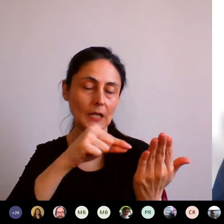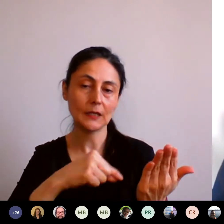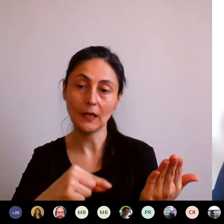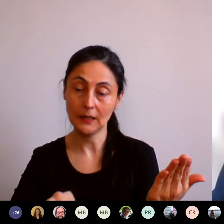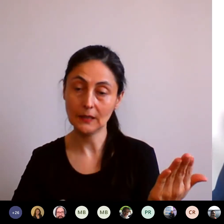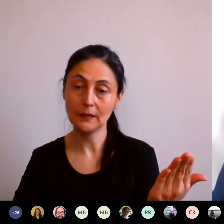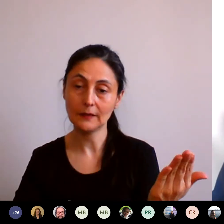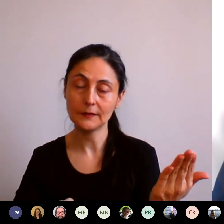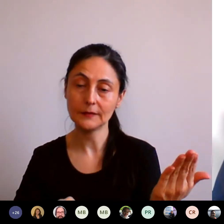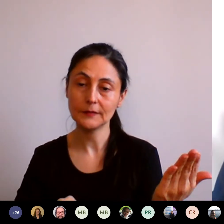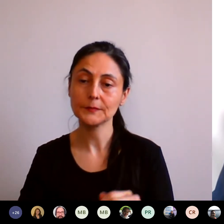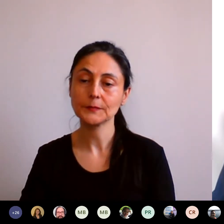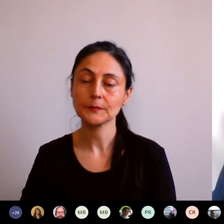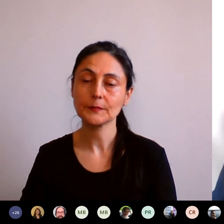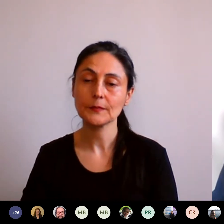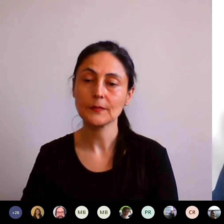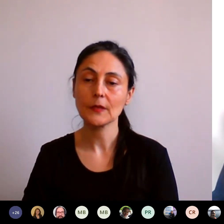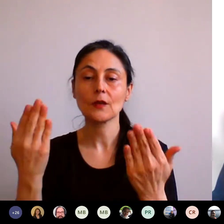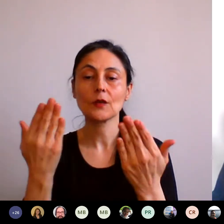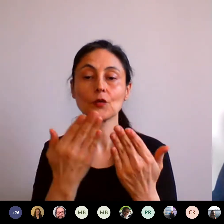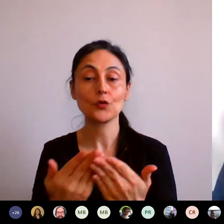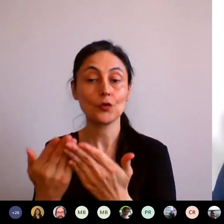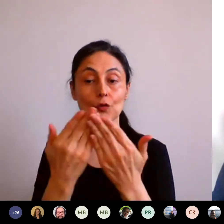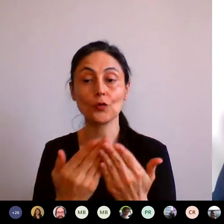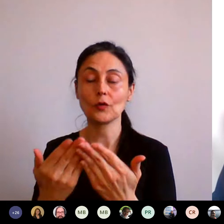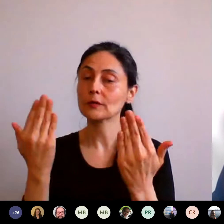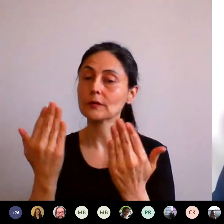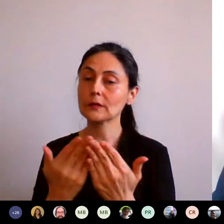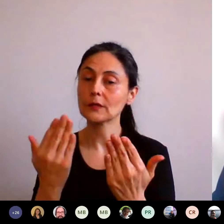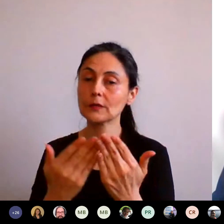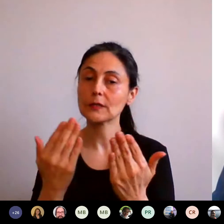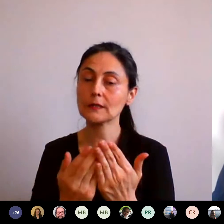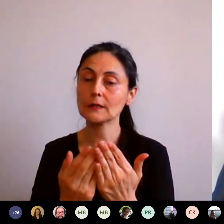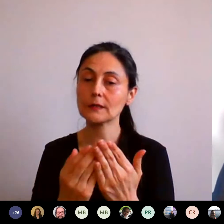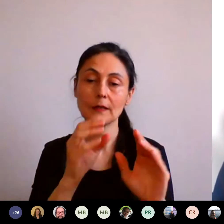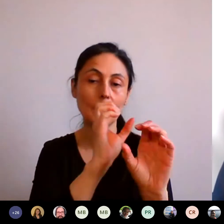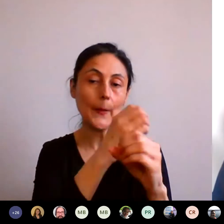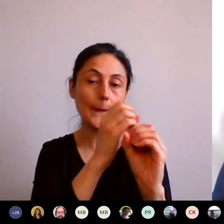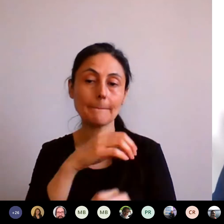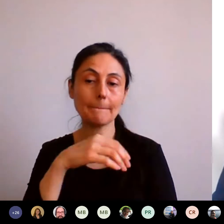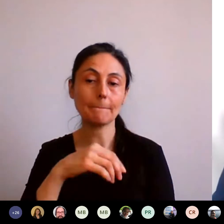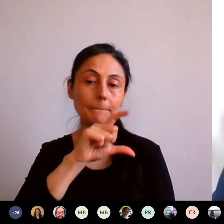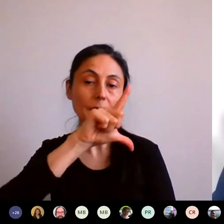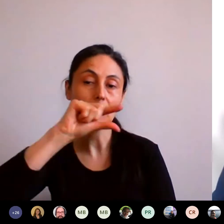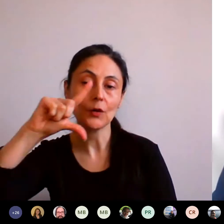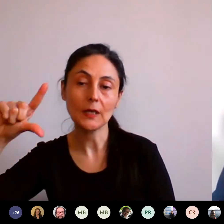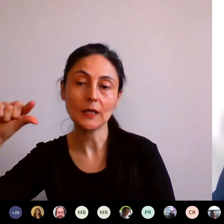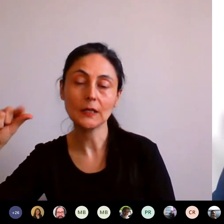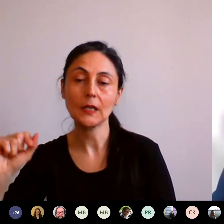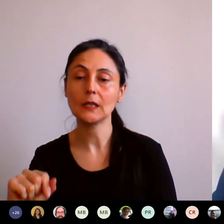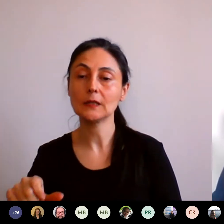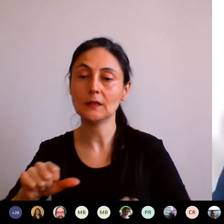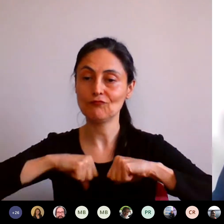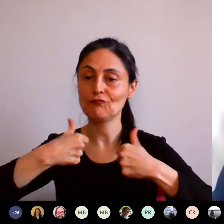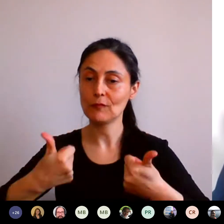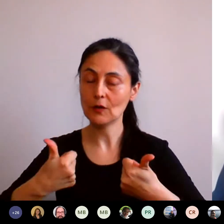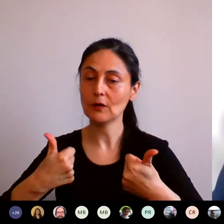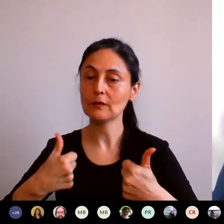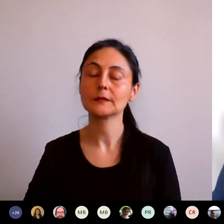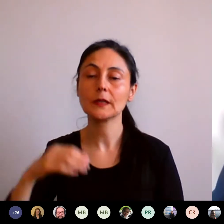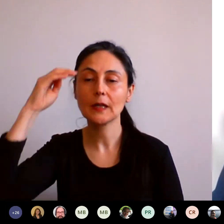ámbito de la docencia, bioestadística y en la intervención también con adolescentes. Tiene experiencias en el área clínica e